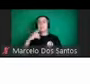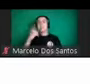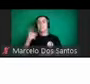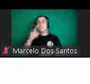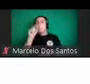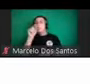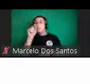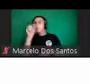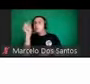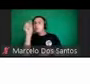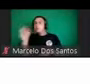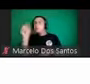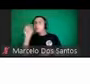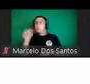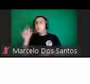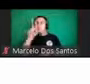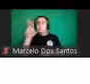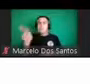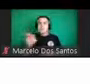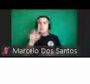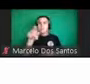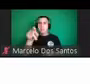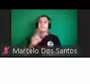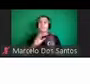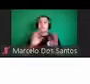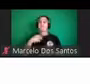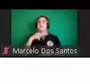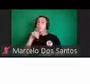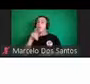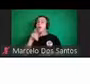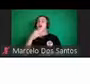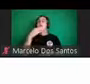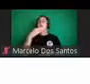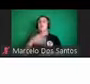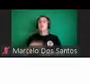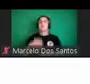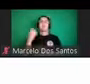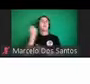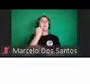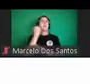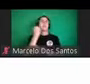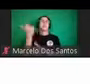no respondió. Con esta base de datos, que para nosotros también es importante,